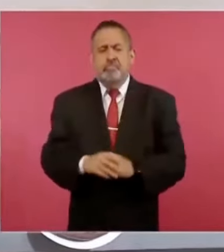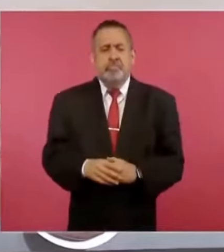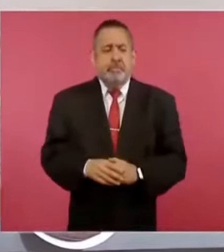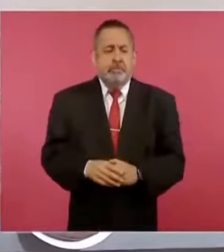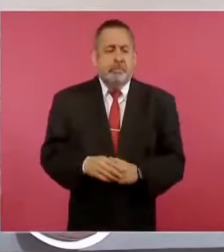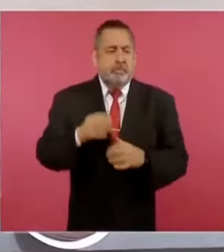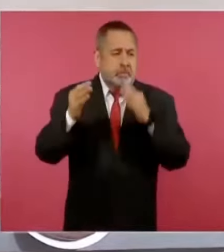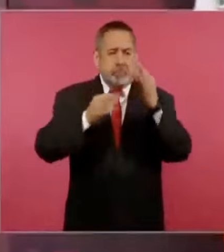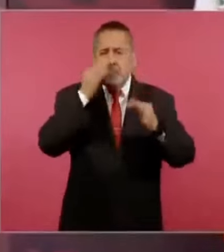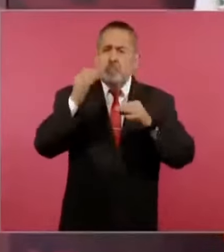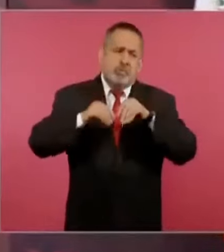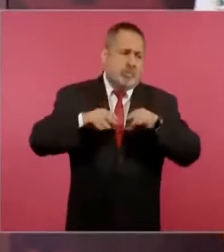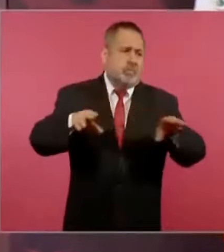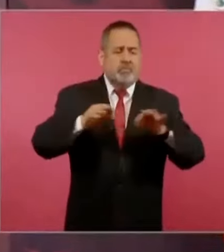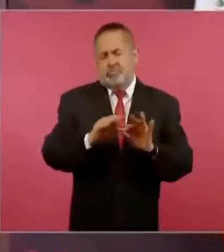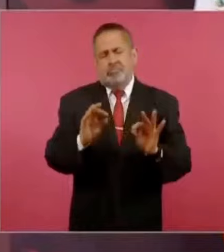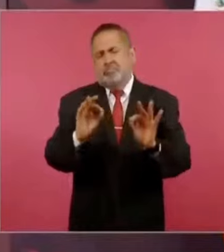campaña,